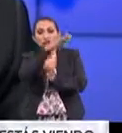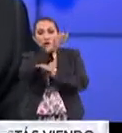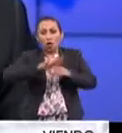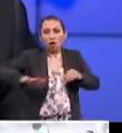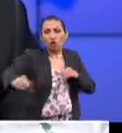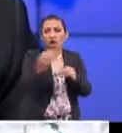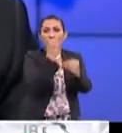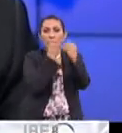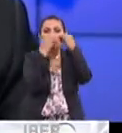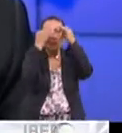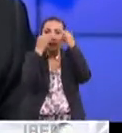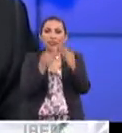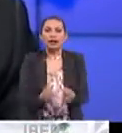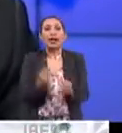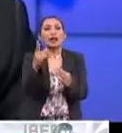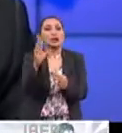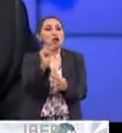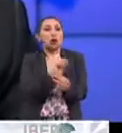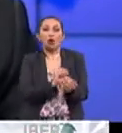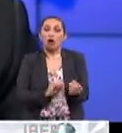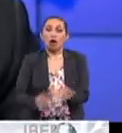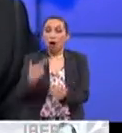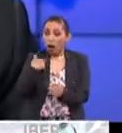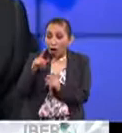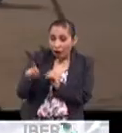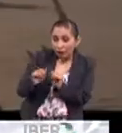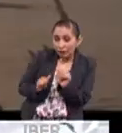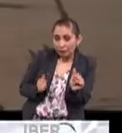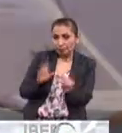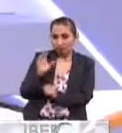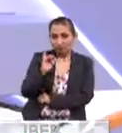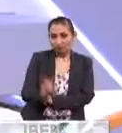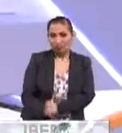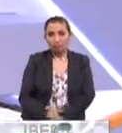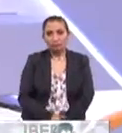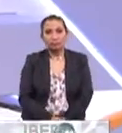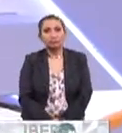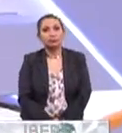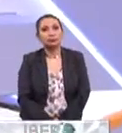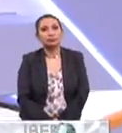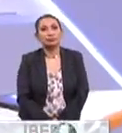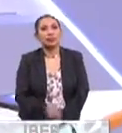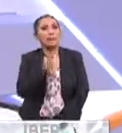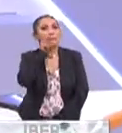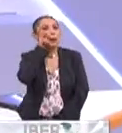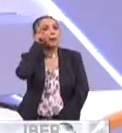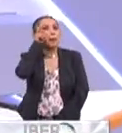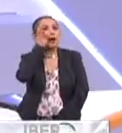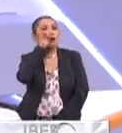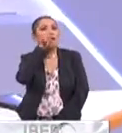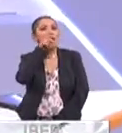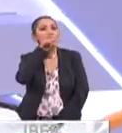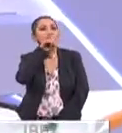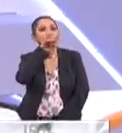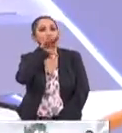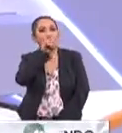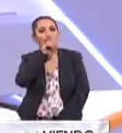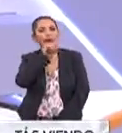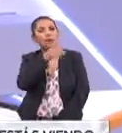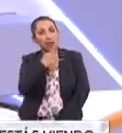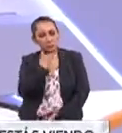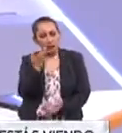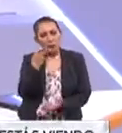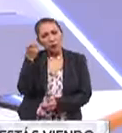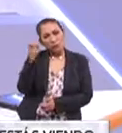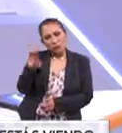todos a la alimentación y de no dejar a nadie atrás. El Papa Francisco también se pronunció